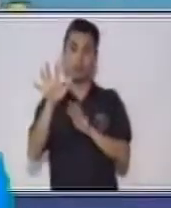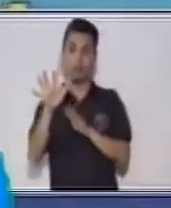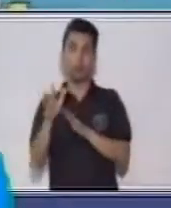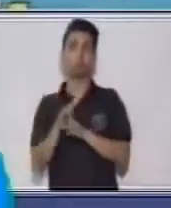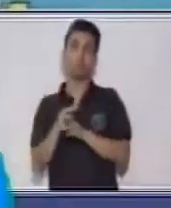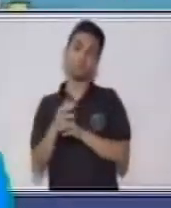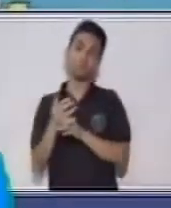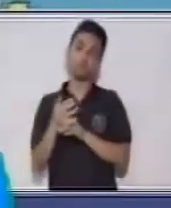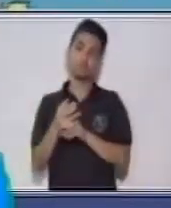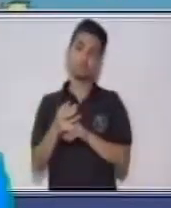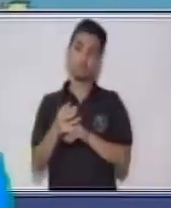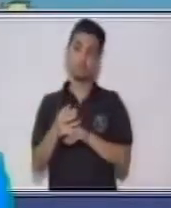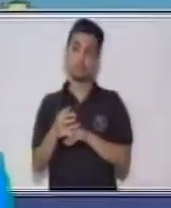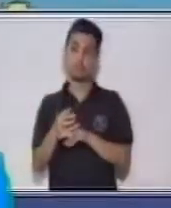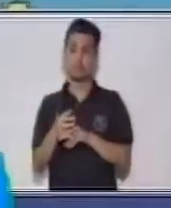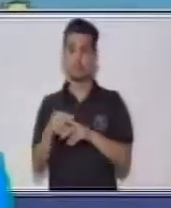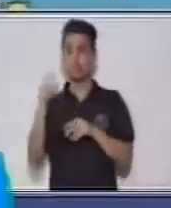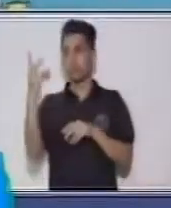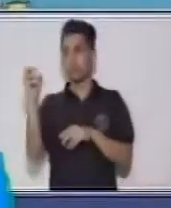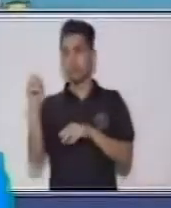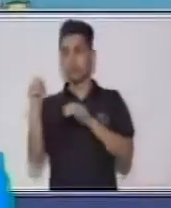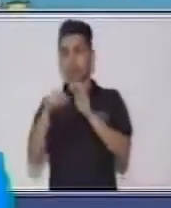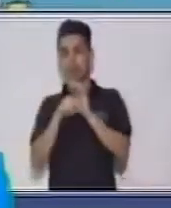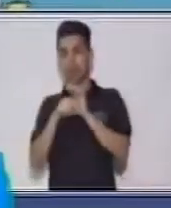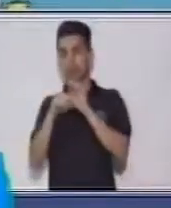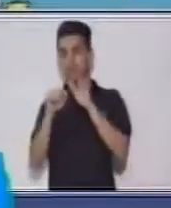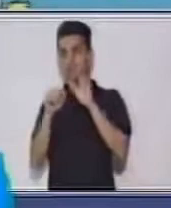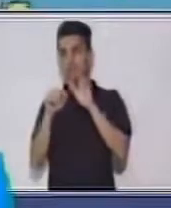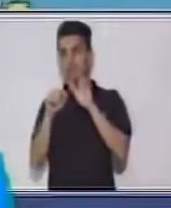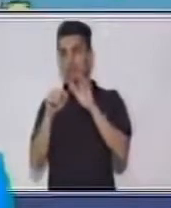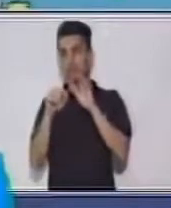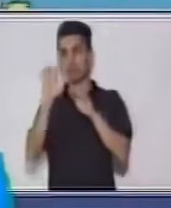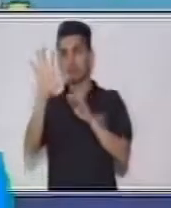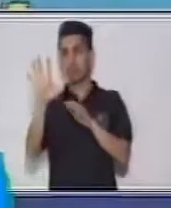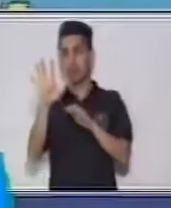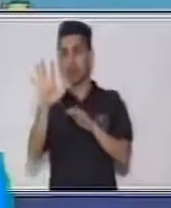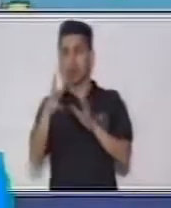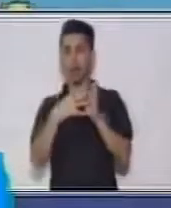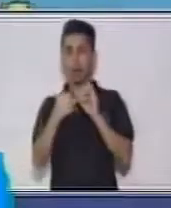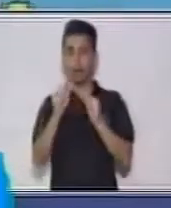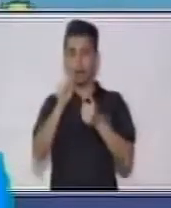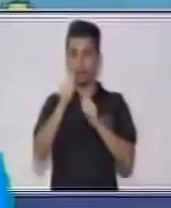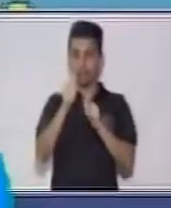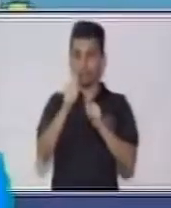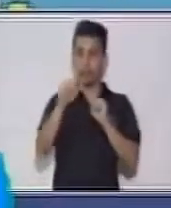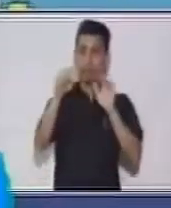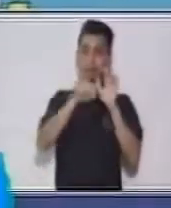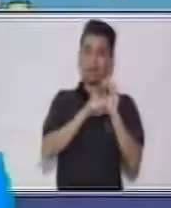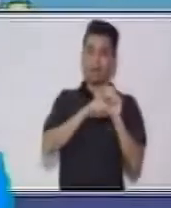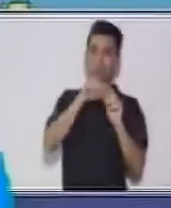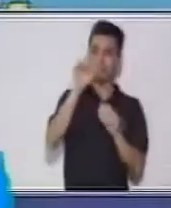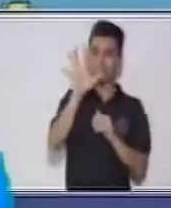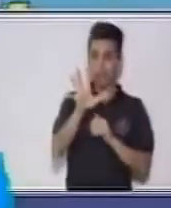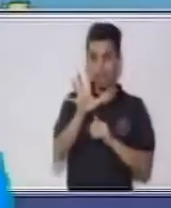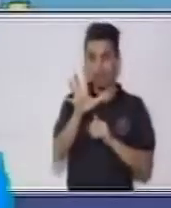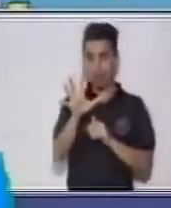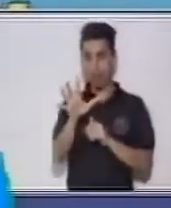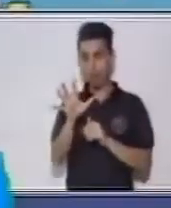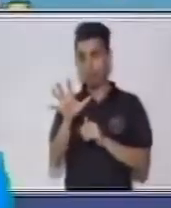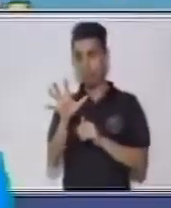5 entonces 20 menos 20 menos 5 15 ahora decimos